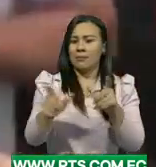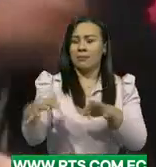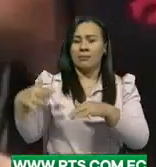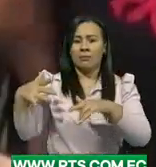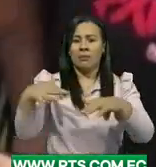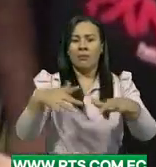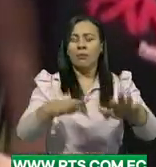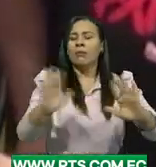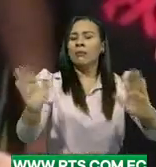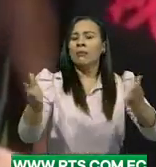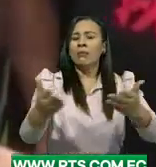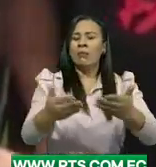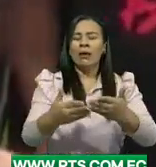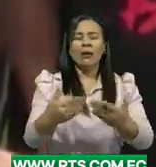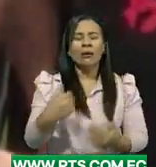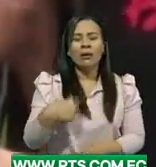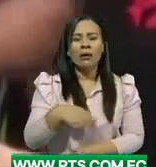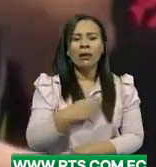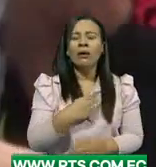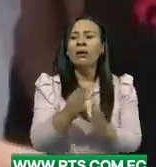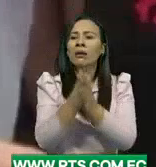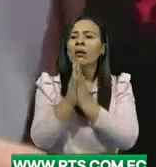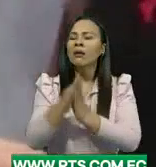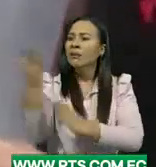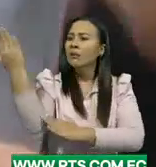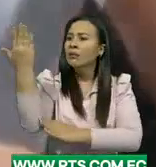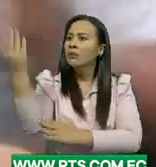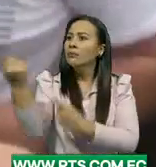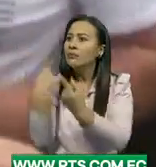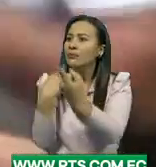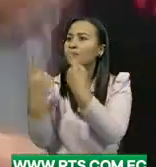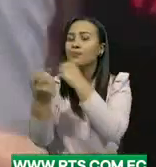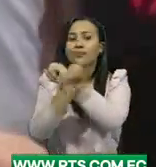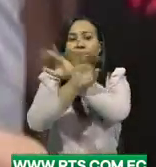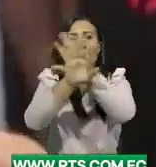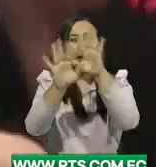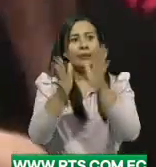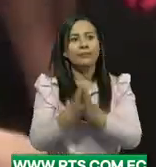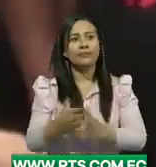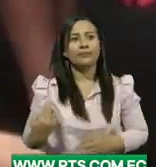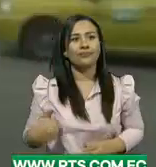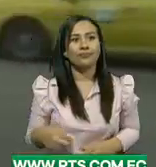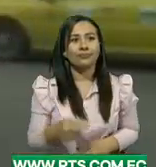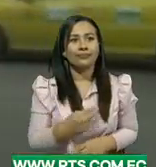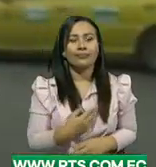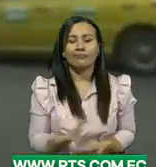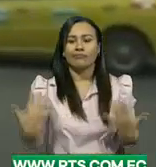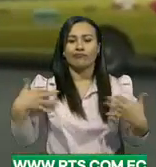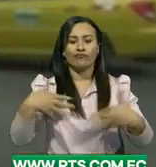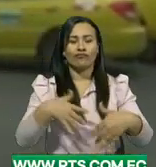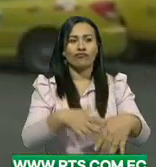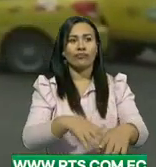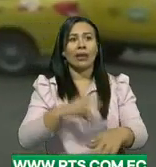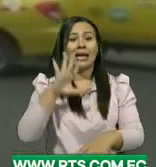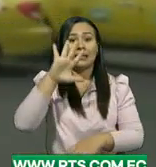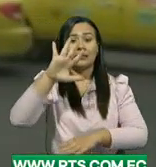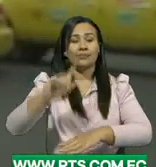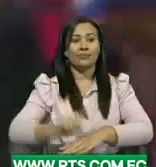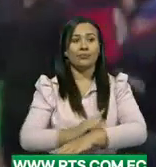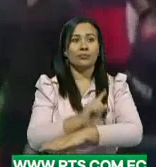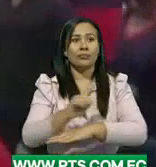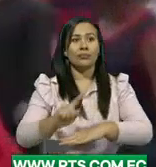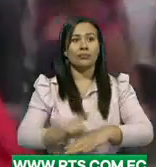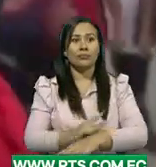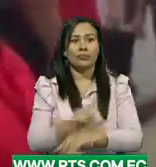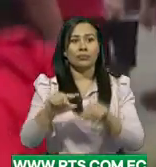señor alcalde. Si él nos diera la apertura, si él nos diera la claridad, no estaríamos en esto. Tras 5 horas de paralización total,